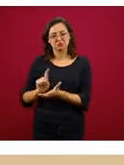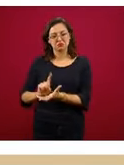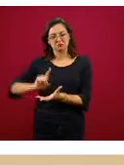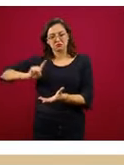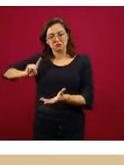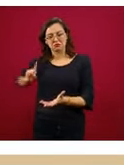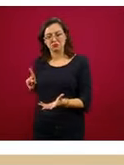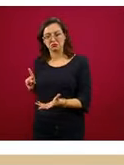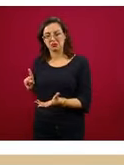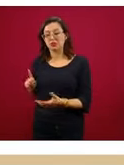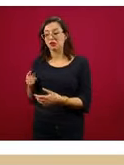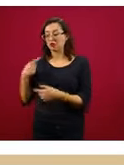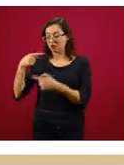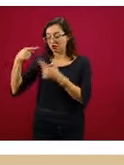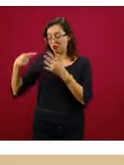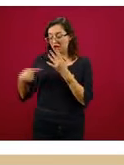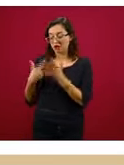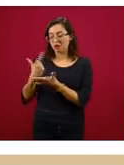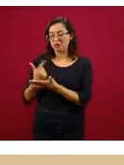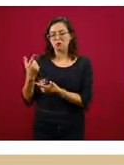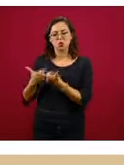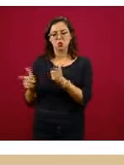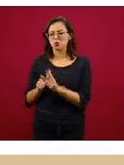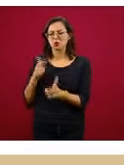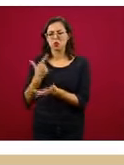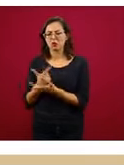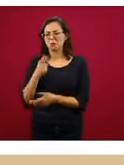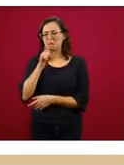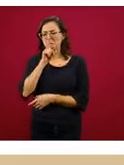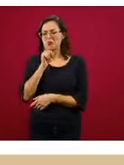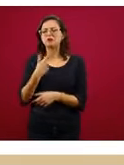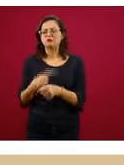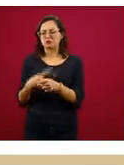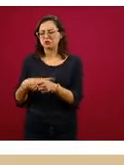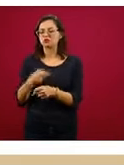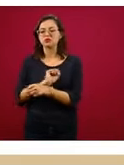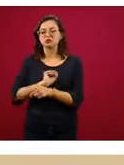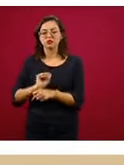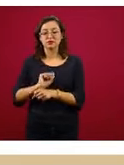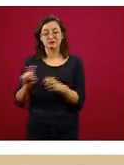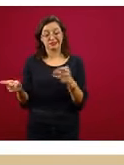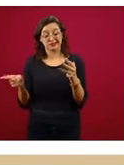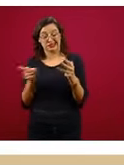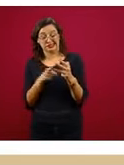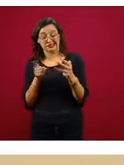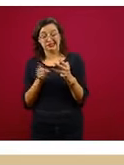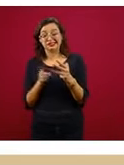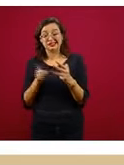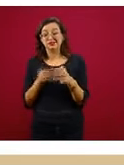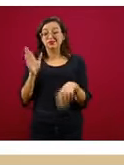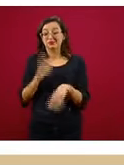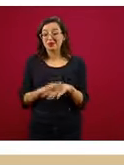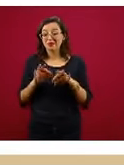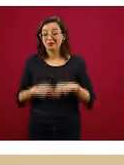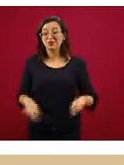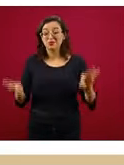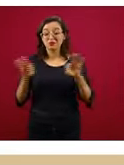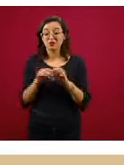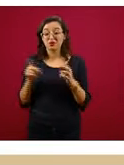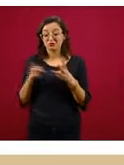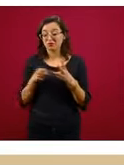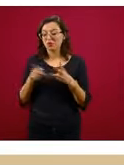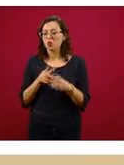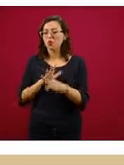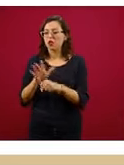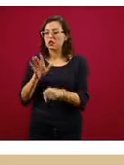también comunicarle los signos de alarma, pero este es el grupo que no tiene riesgo. El tercer grupo es el enfoque principal, que es este grupo que tiene factores de riesgo y